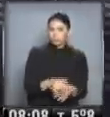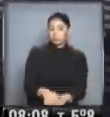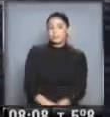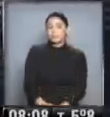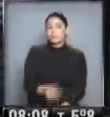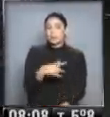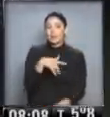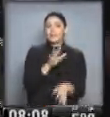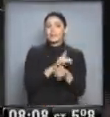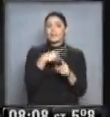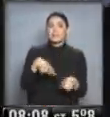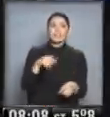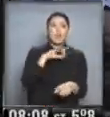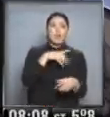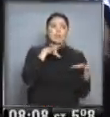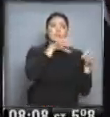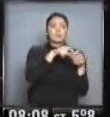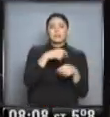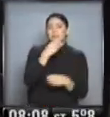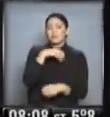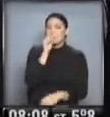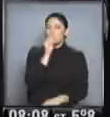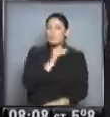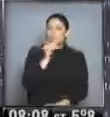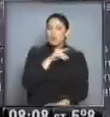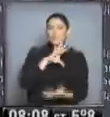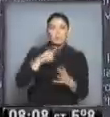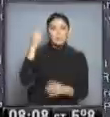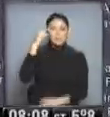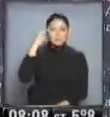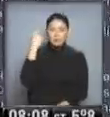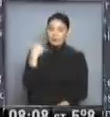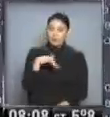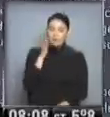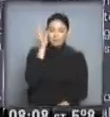hacían simulacros de copamiento de esto, era un grupo de enfermos psicóticos graves, ¿no?